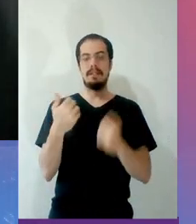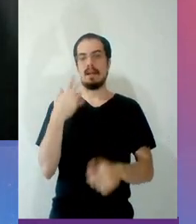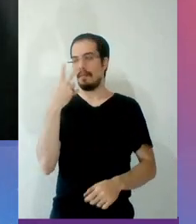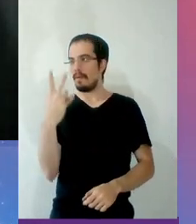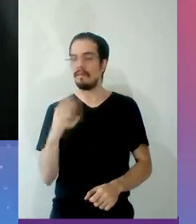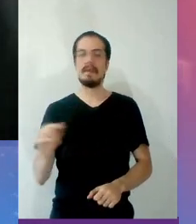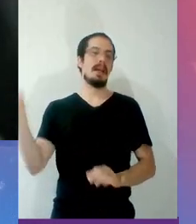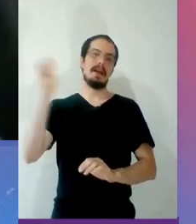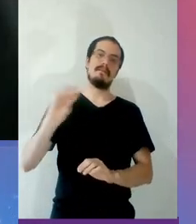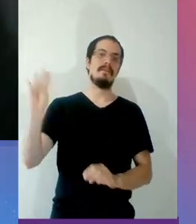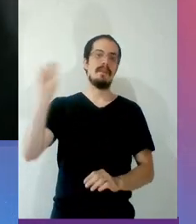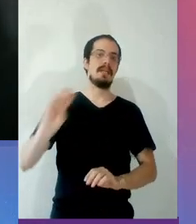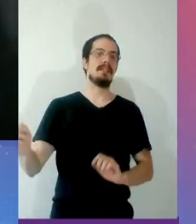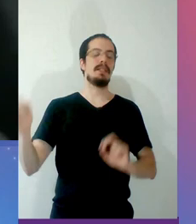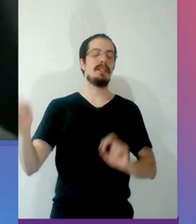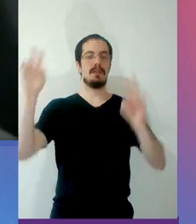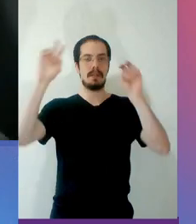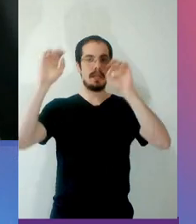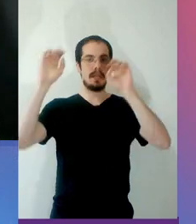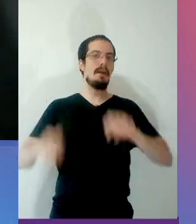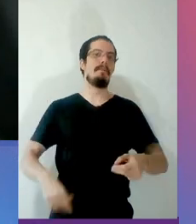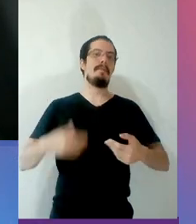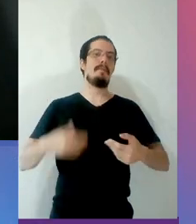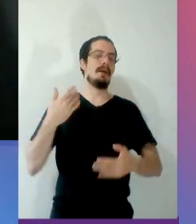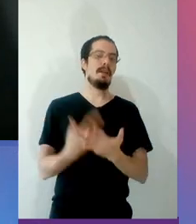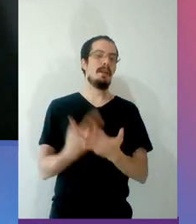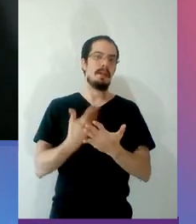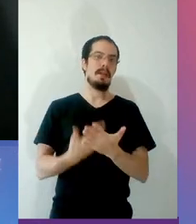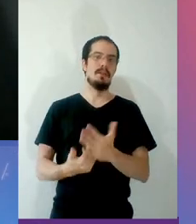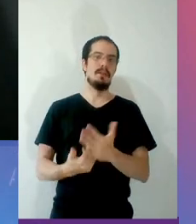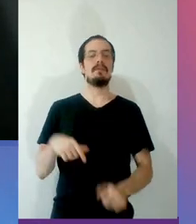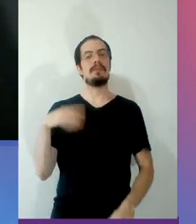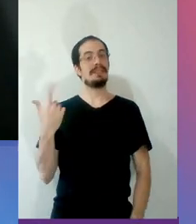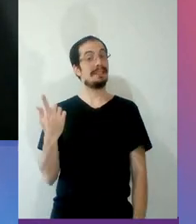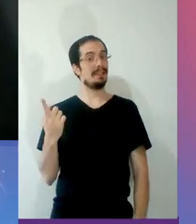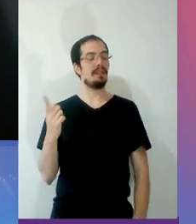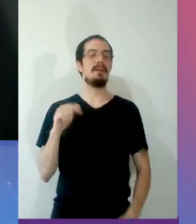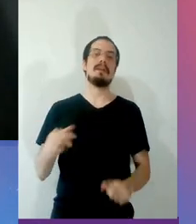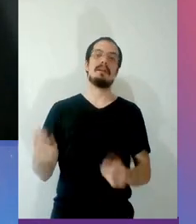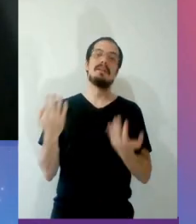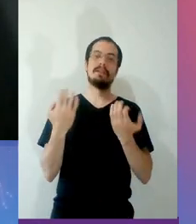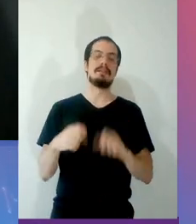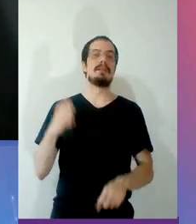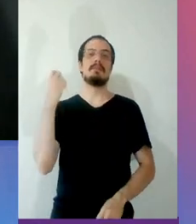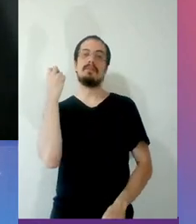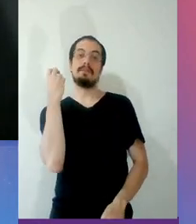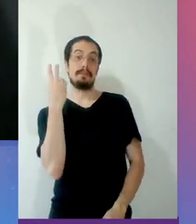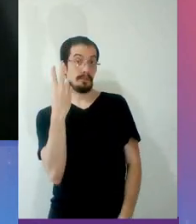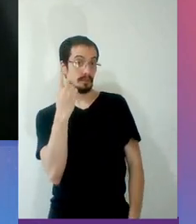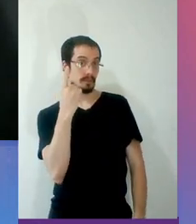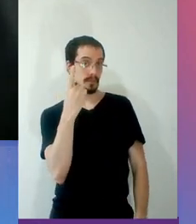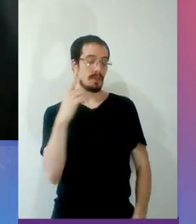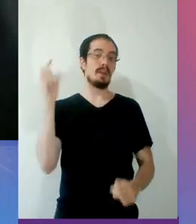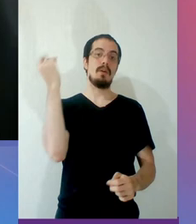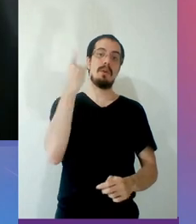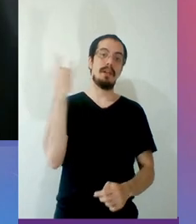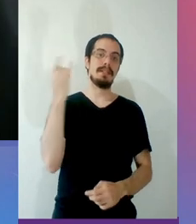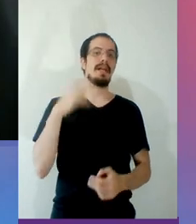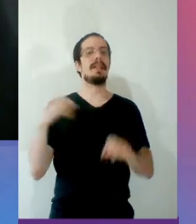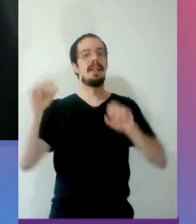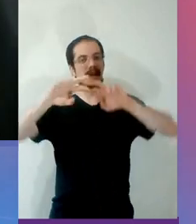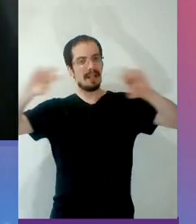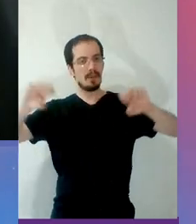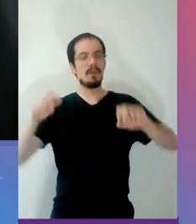duros, y yo creo que va a haber que las universidades van a tener que ponerse con estudios que permitan tener claro el